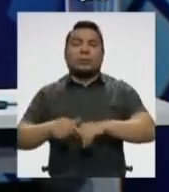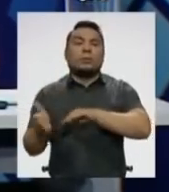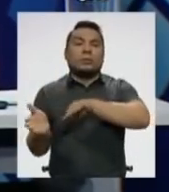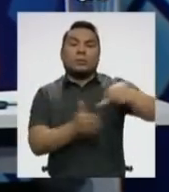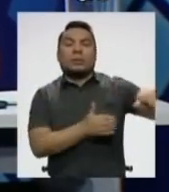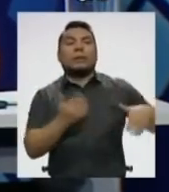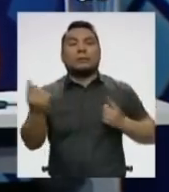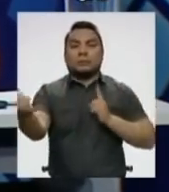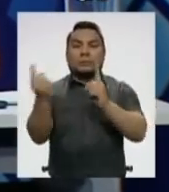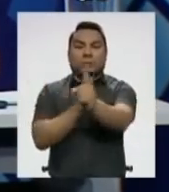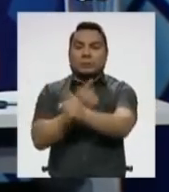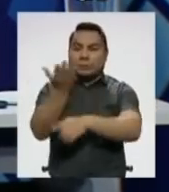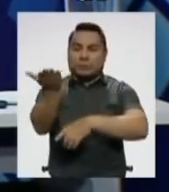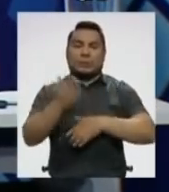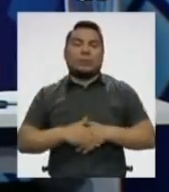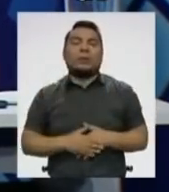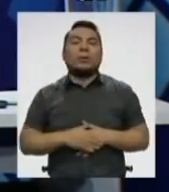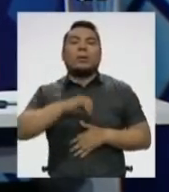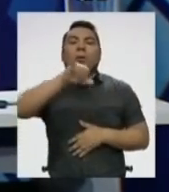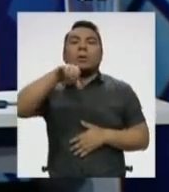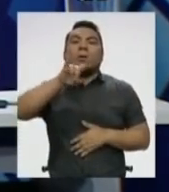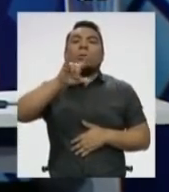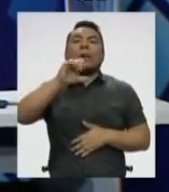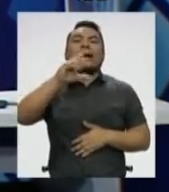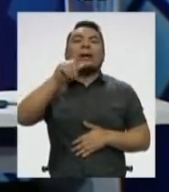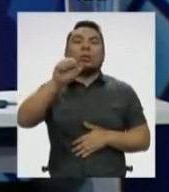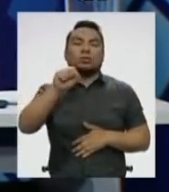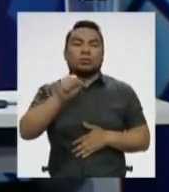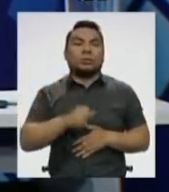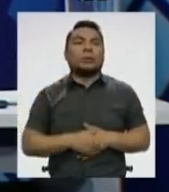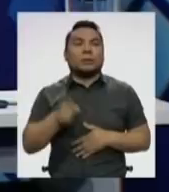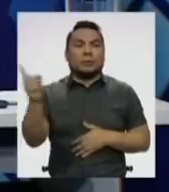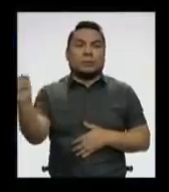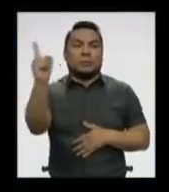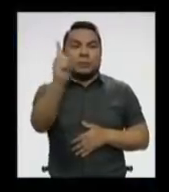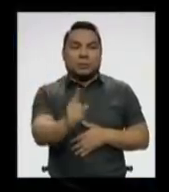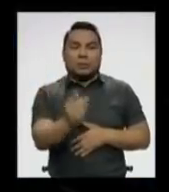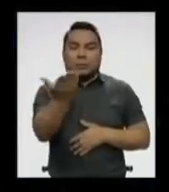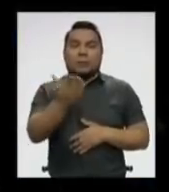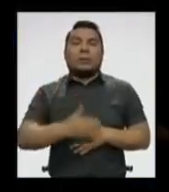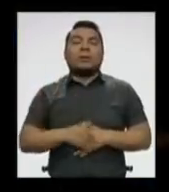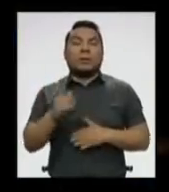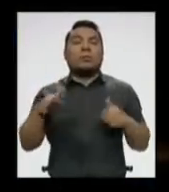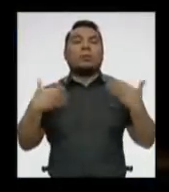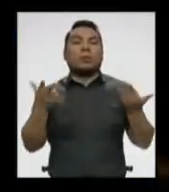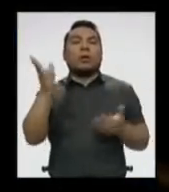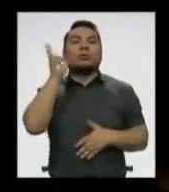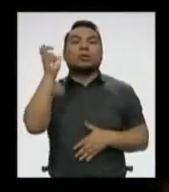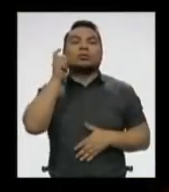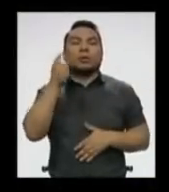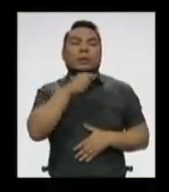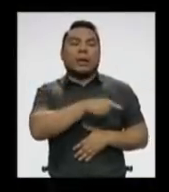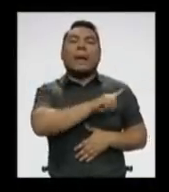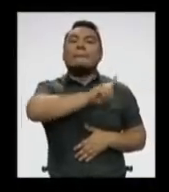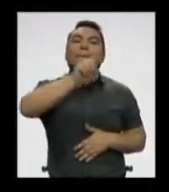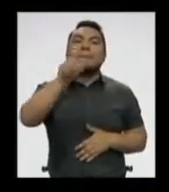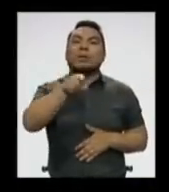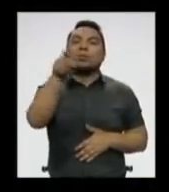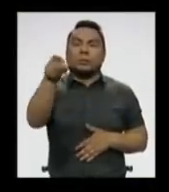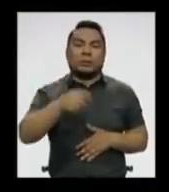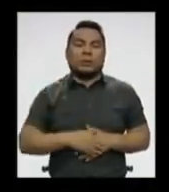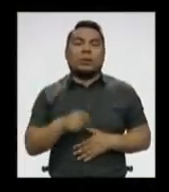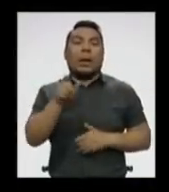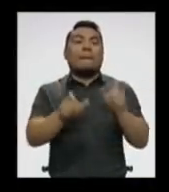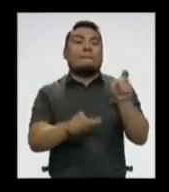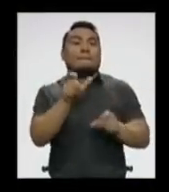seguimos. Invitamos, así es, al candidato Juan Carlos Zurek para que se ubique en el proscenio y podamos escuchar todos la pregunta